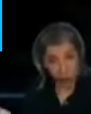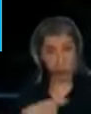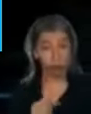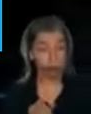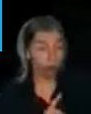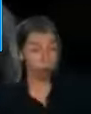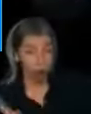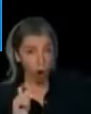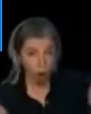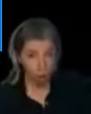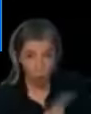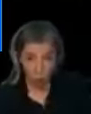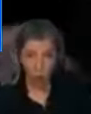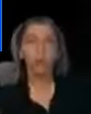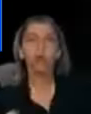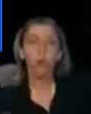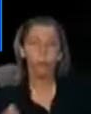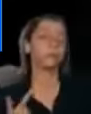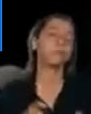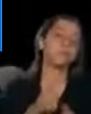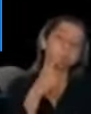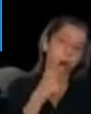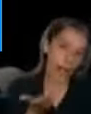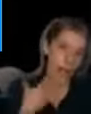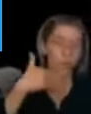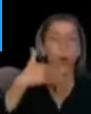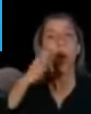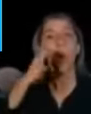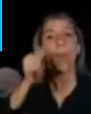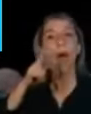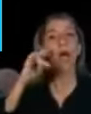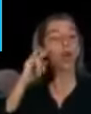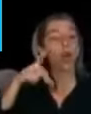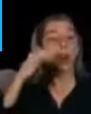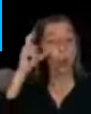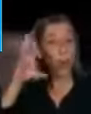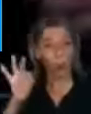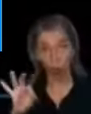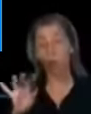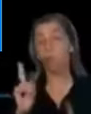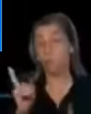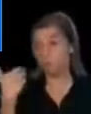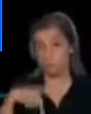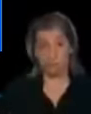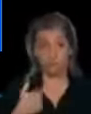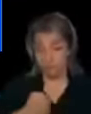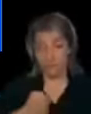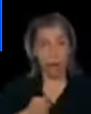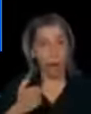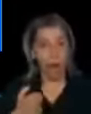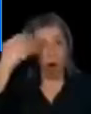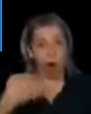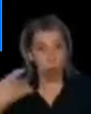que fuimos espectadores ayer del debate, vimos a 5 políticos que fueron a hacer lo que lograron hacer,